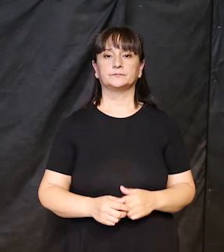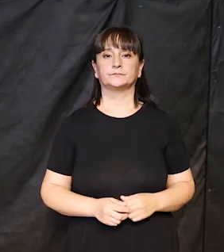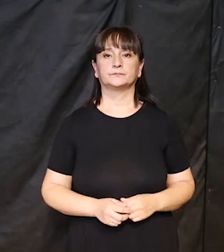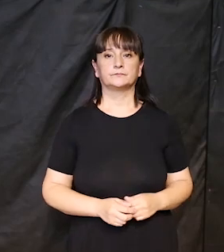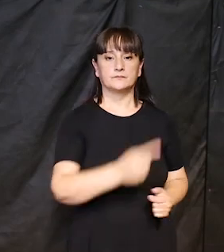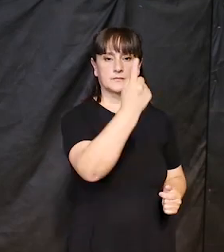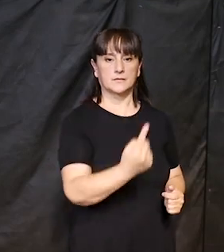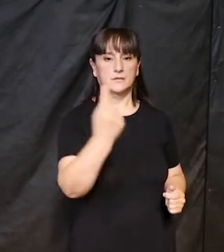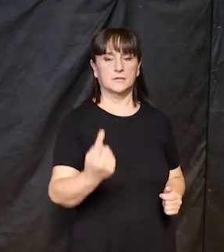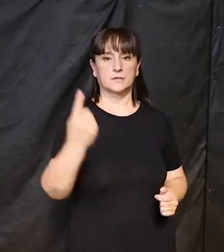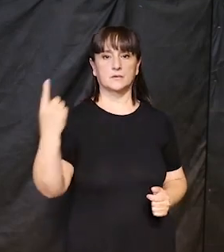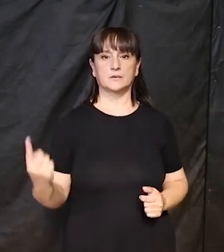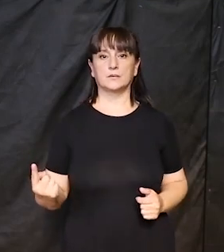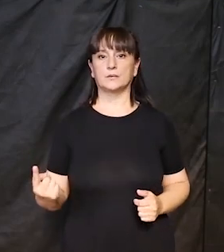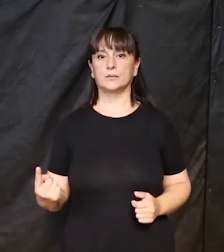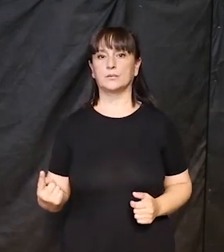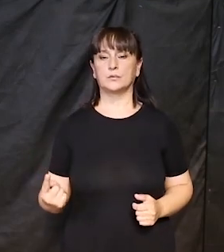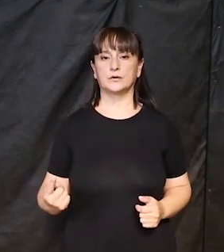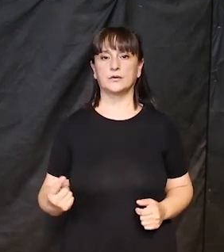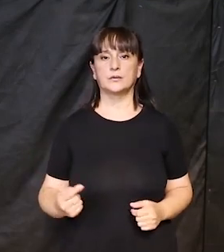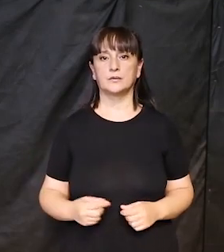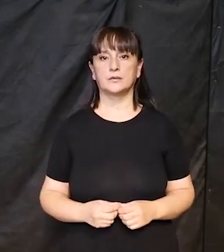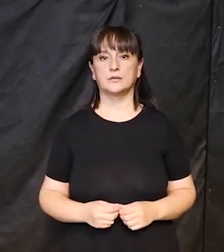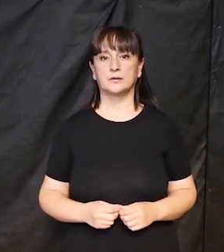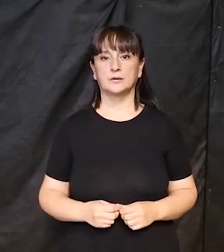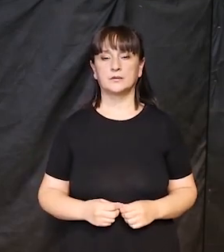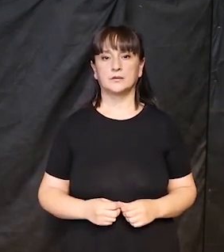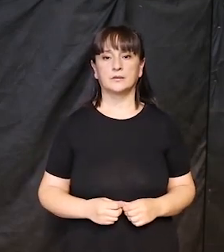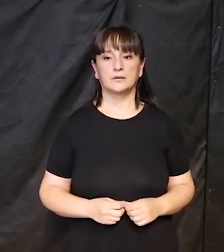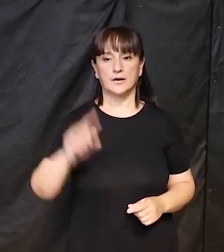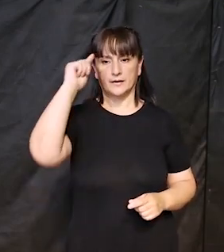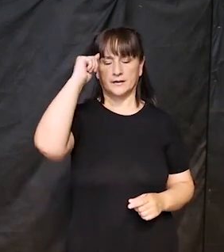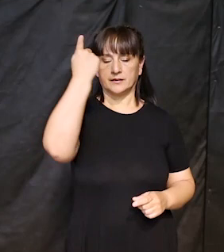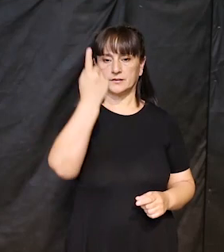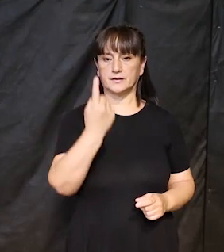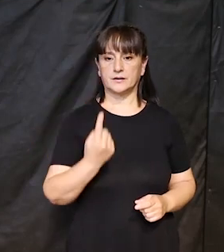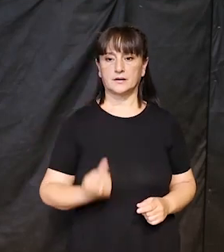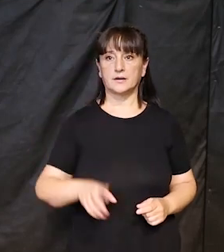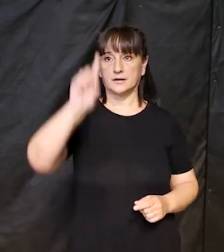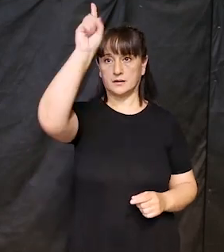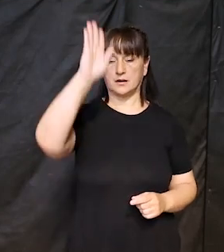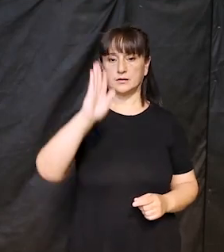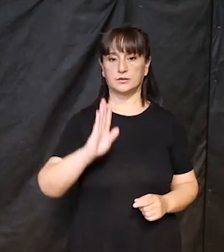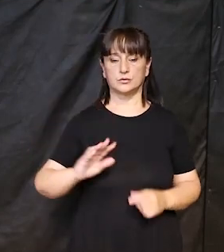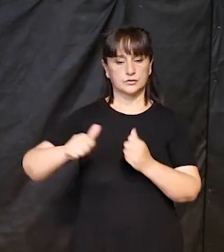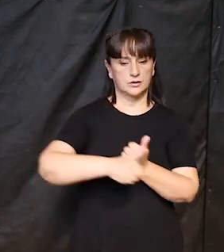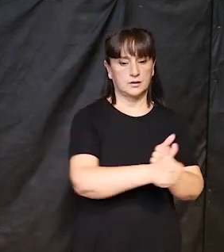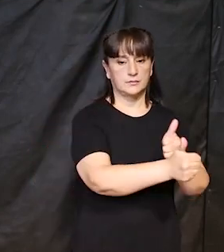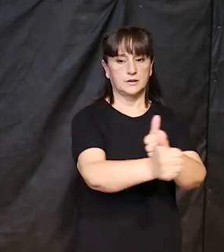contigo que realmente cada uno de nosotros en el tiempo que nos toca vivir podamos depender de dios